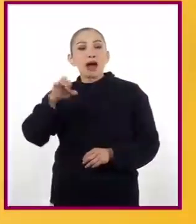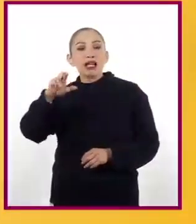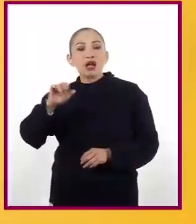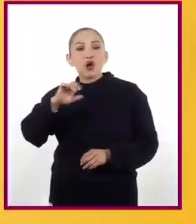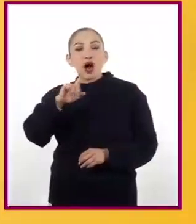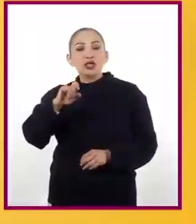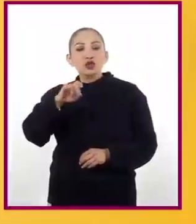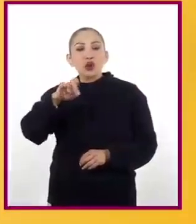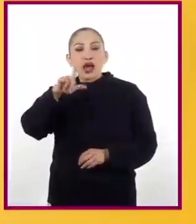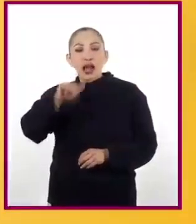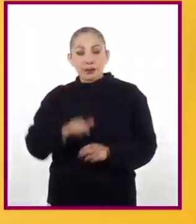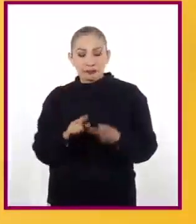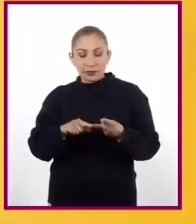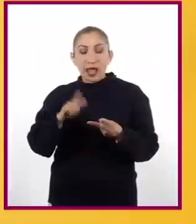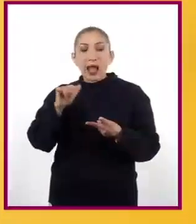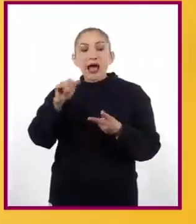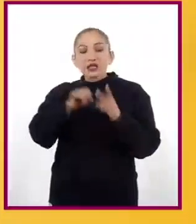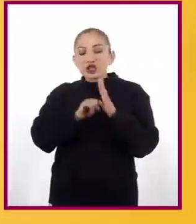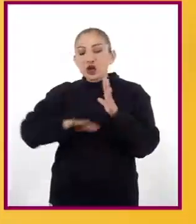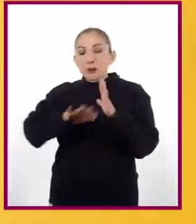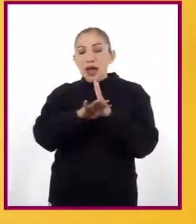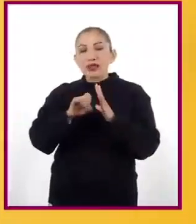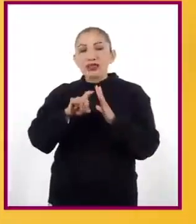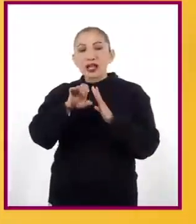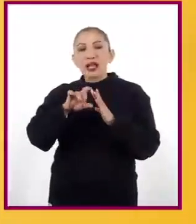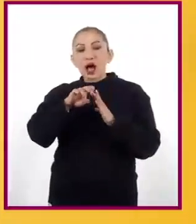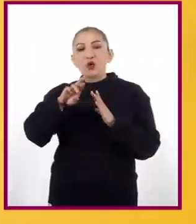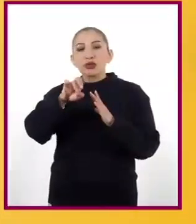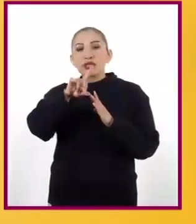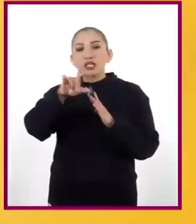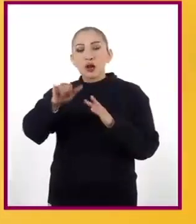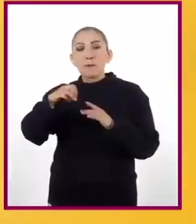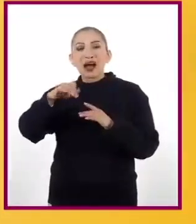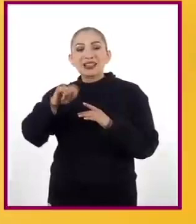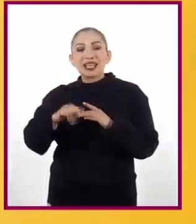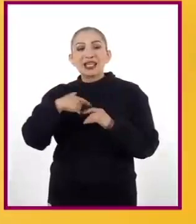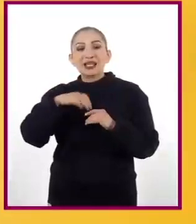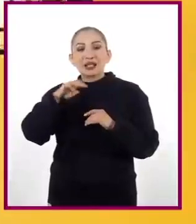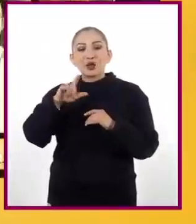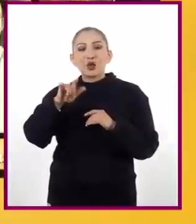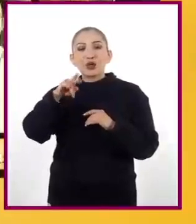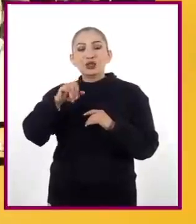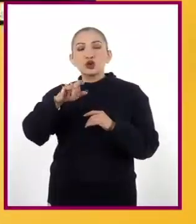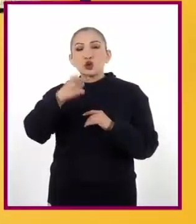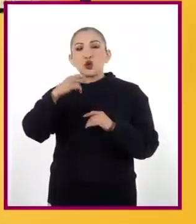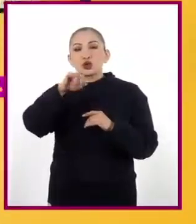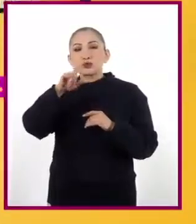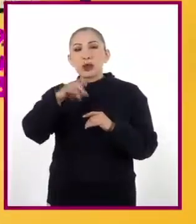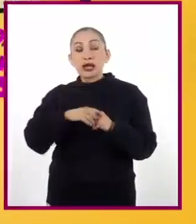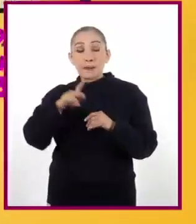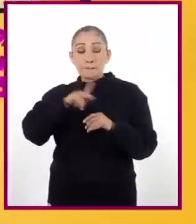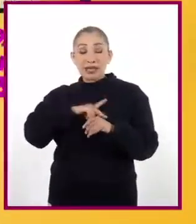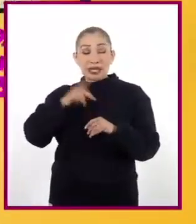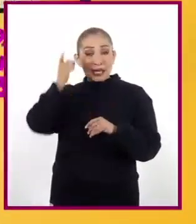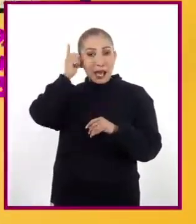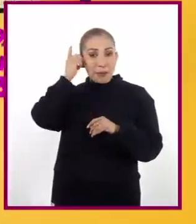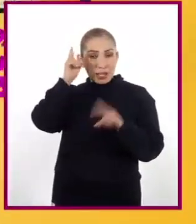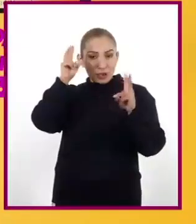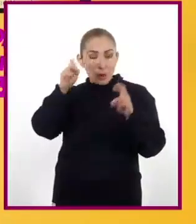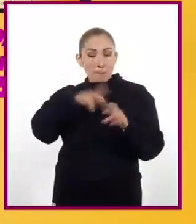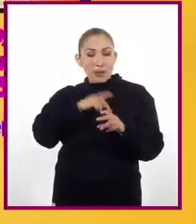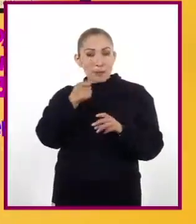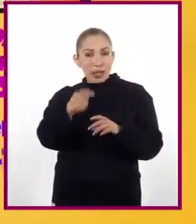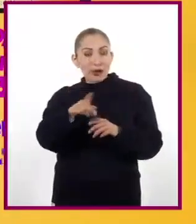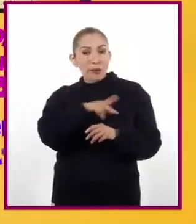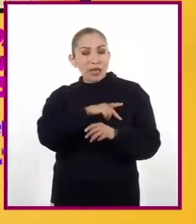Mariano Azuela. La Sombra del Caudillo, de Martín Luis Guzmán. Y Mi Caballo, Mi